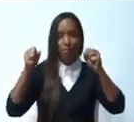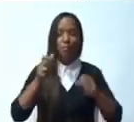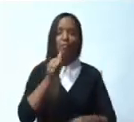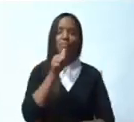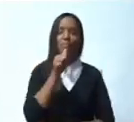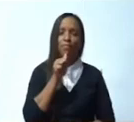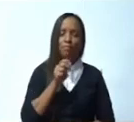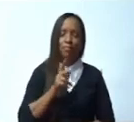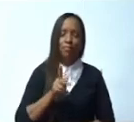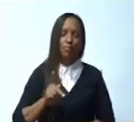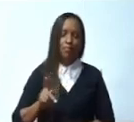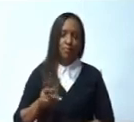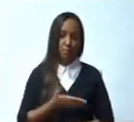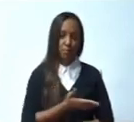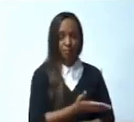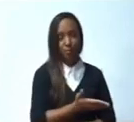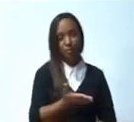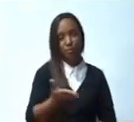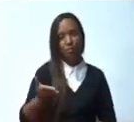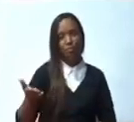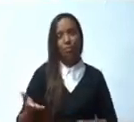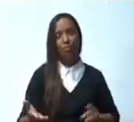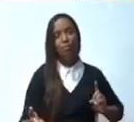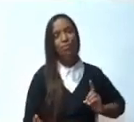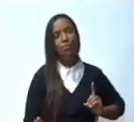diputados y diputadas.